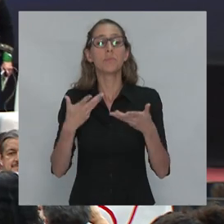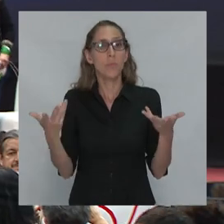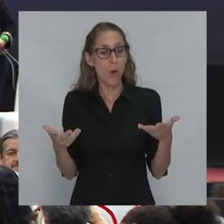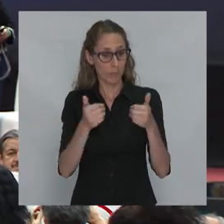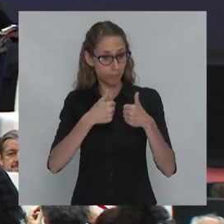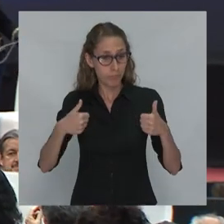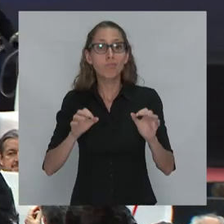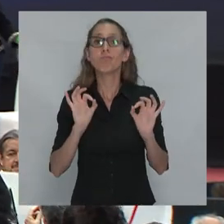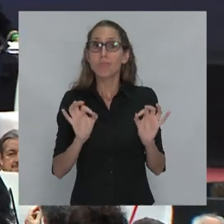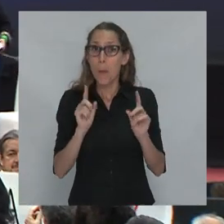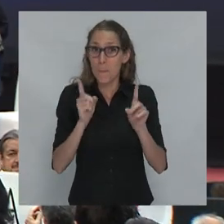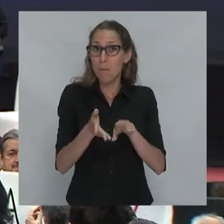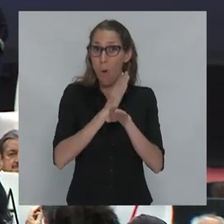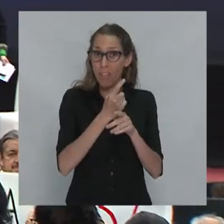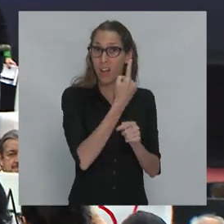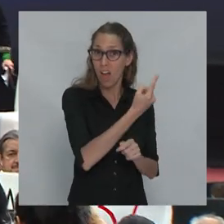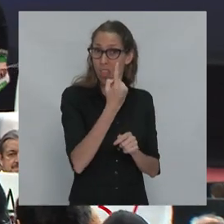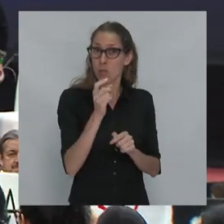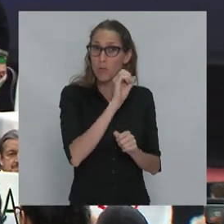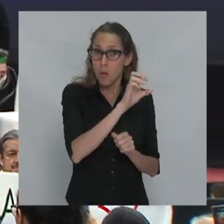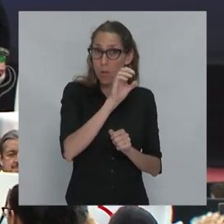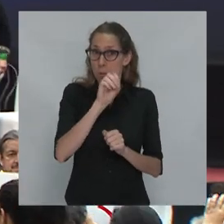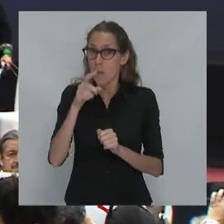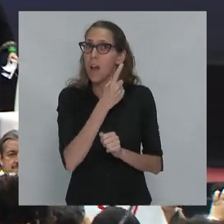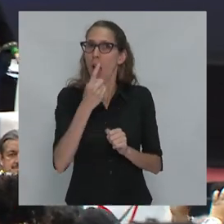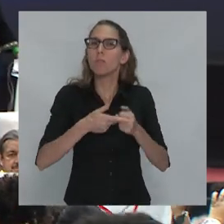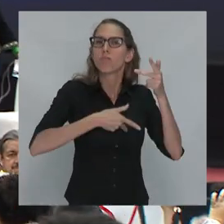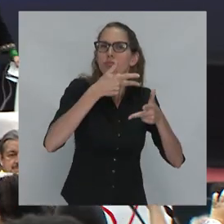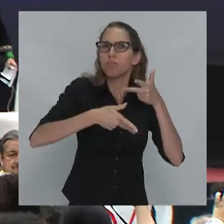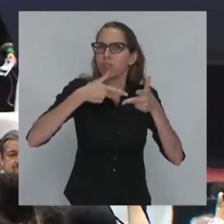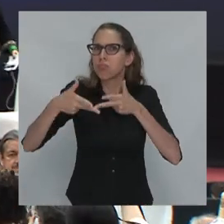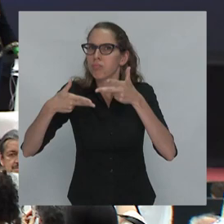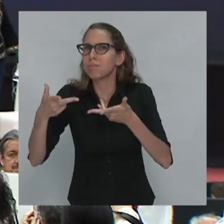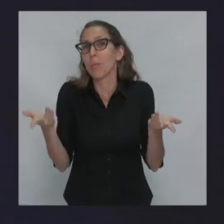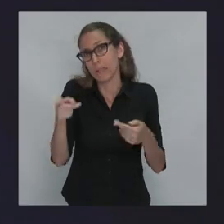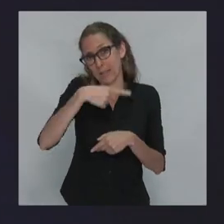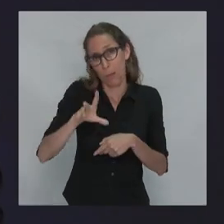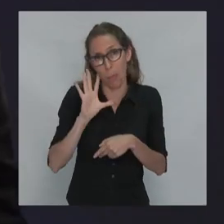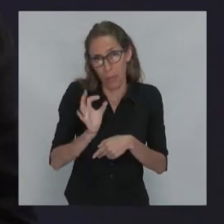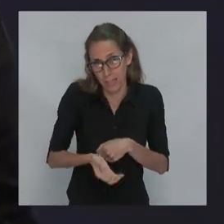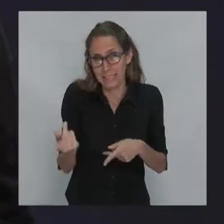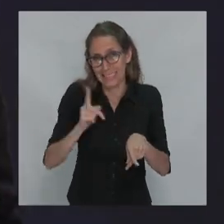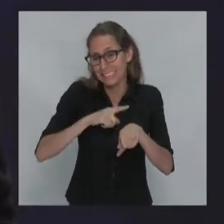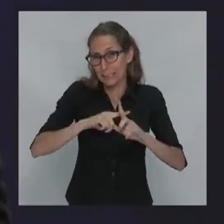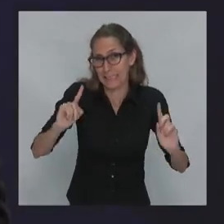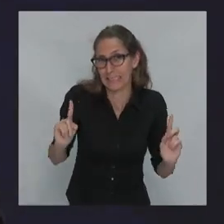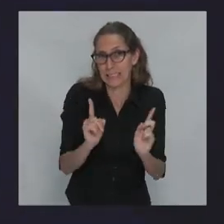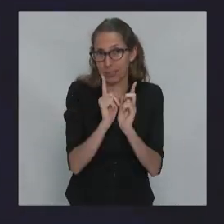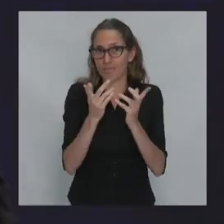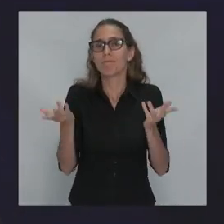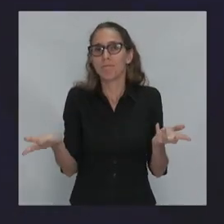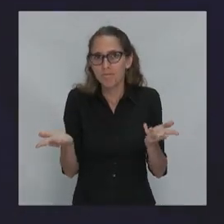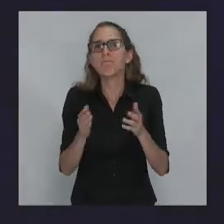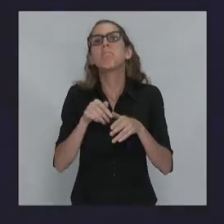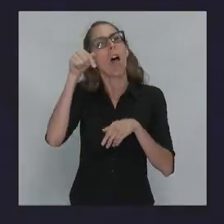Bueno, en el mismo orden en que las presenté, van a compartir algunas ideas. El tiempo, como habrán visto ya, es muy cortito. Así